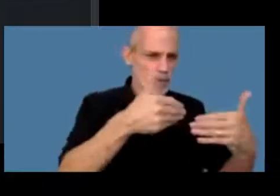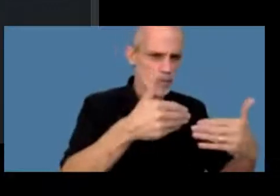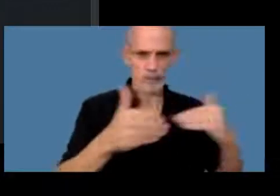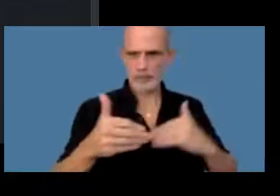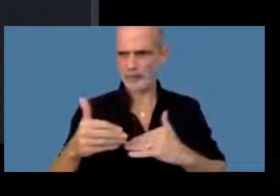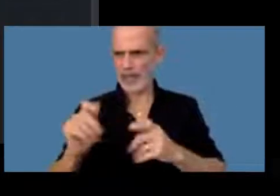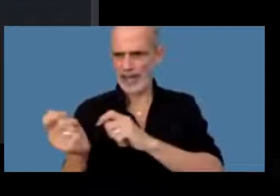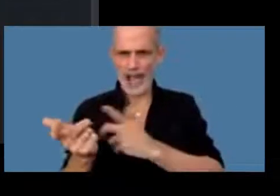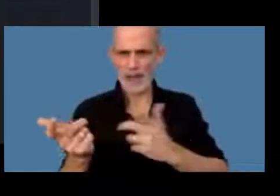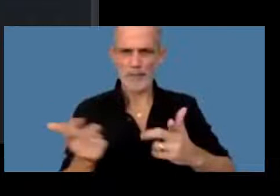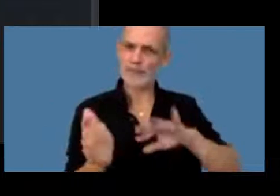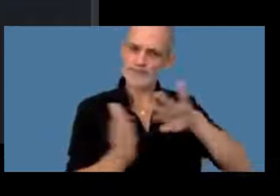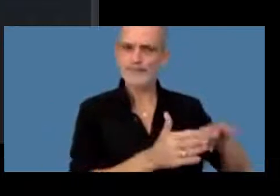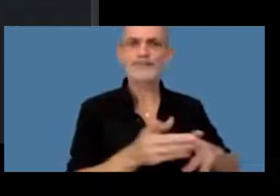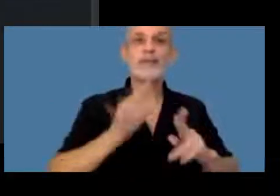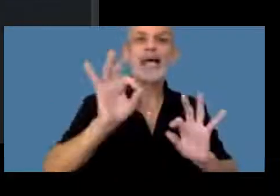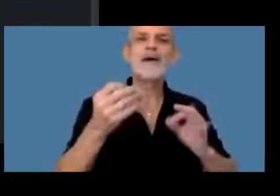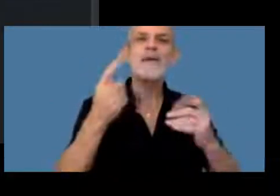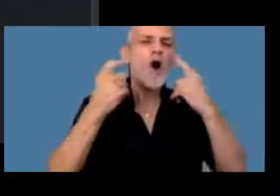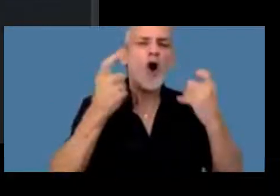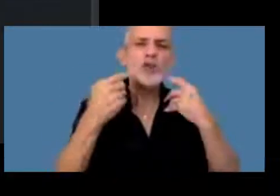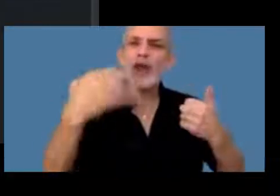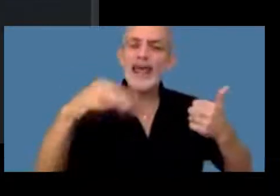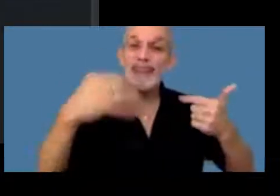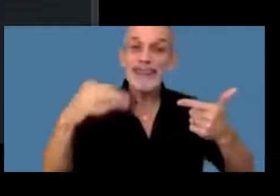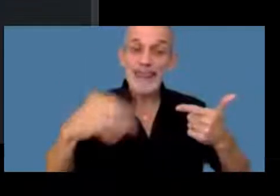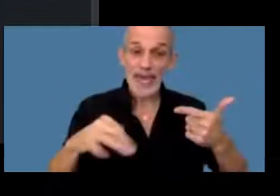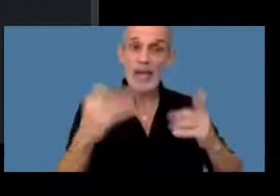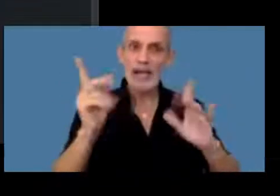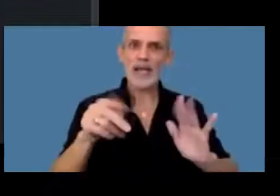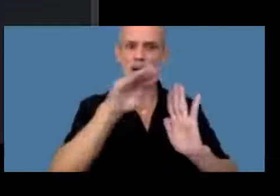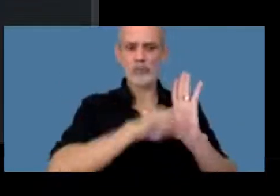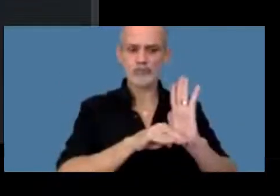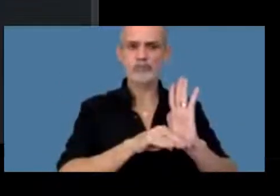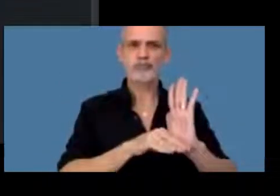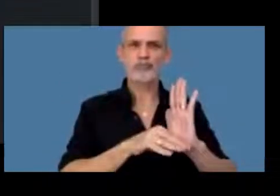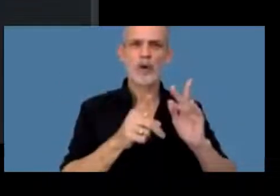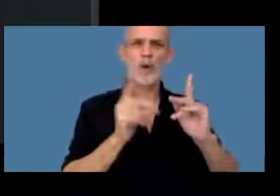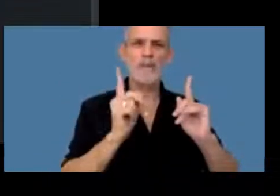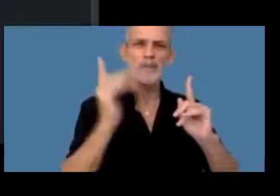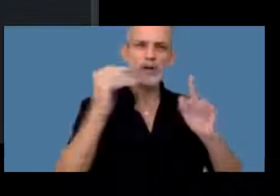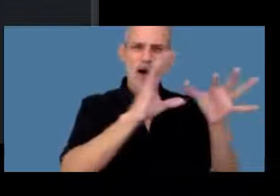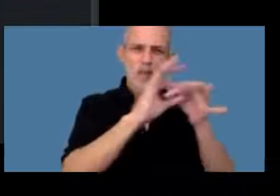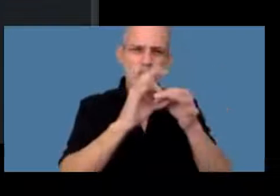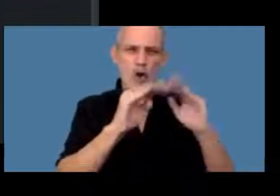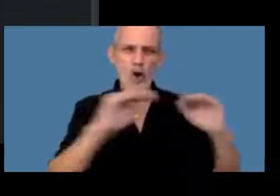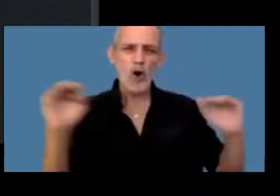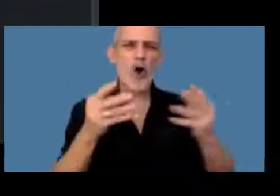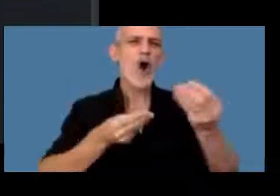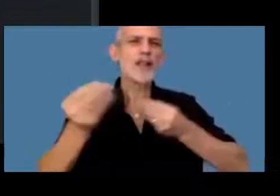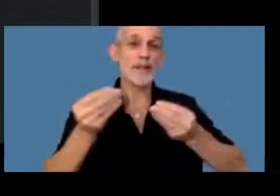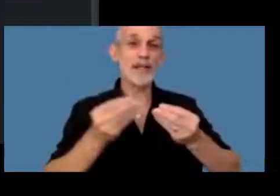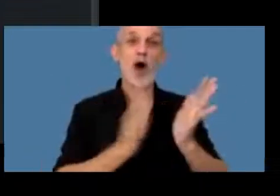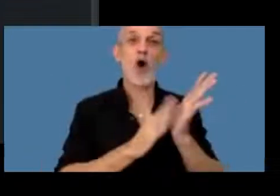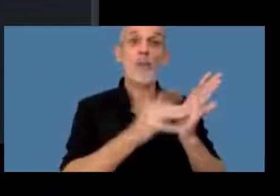Después tenemos que saber todos los controles que tenemos que hacerle, y esto está un poco ligado a un control horizontal con la parte contable, a todos los comprobantes que